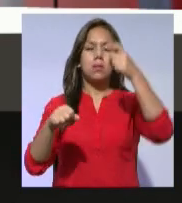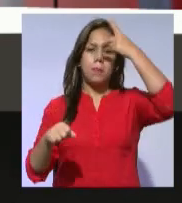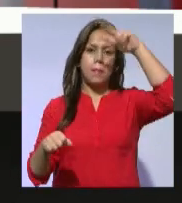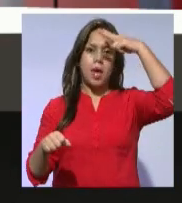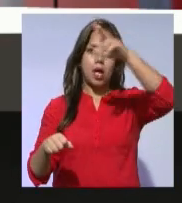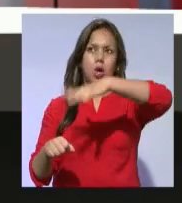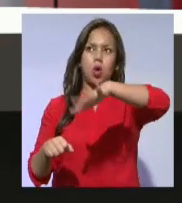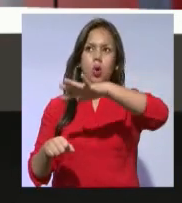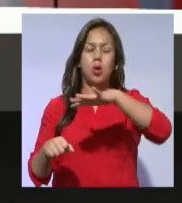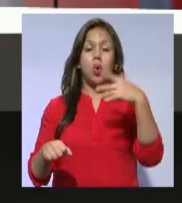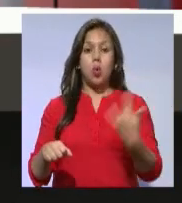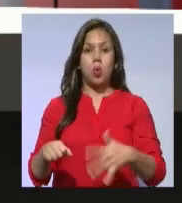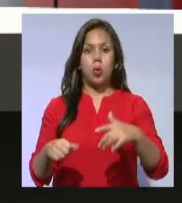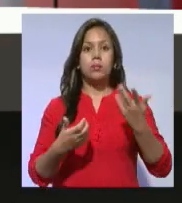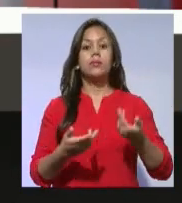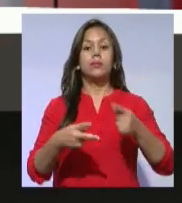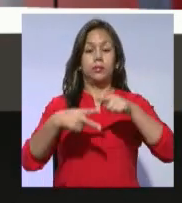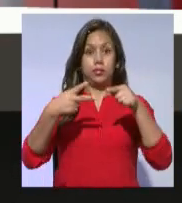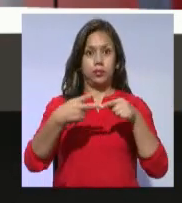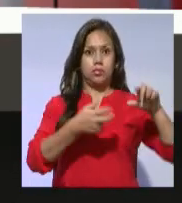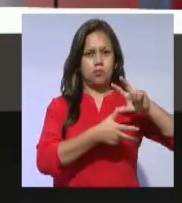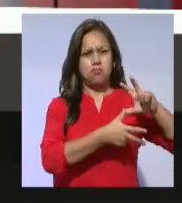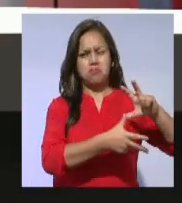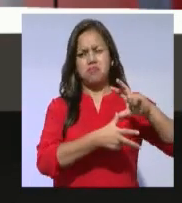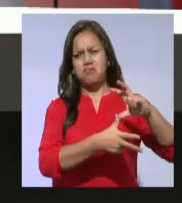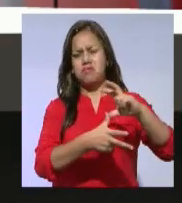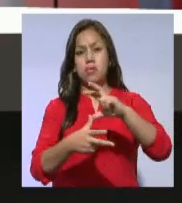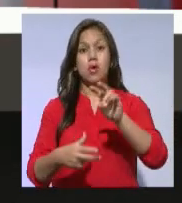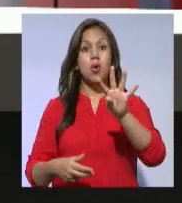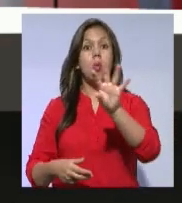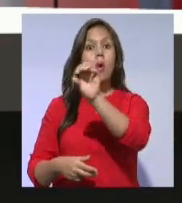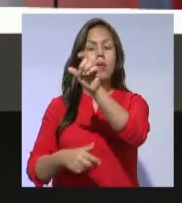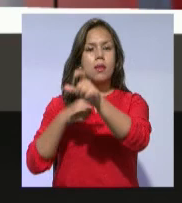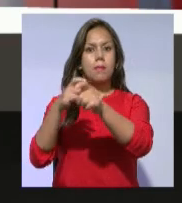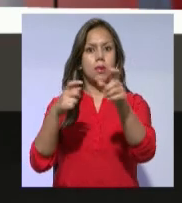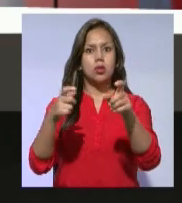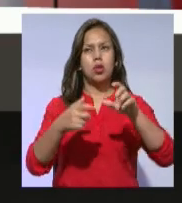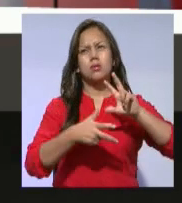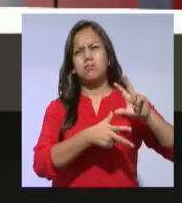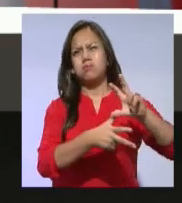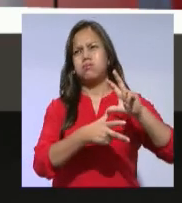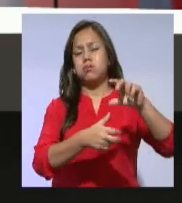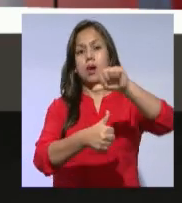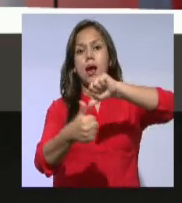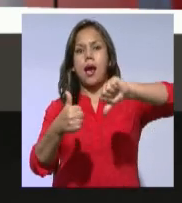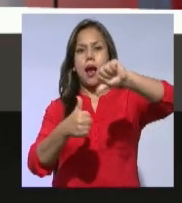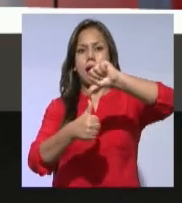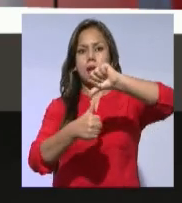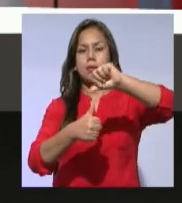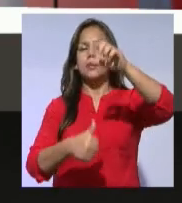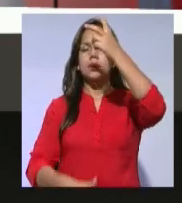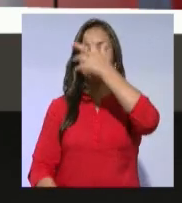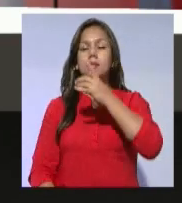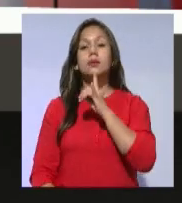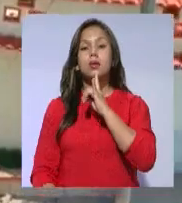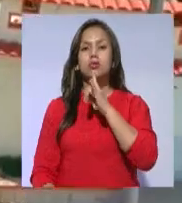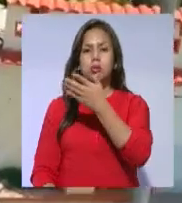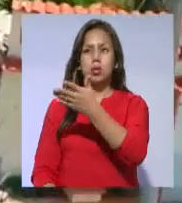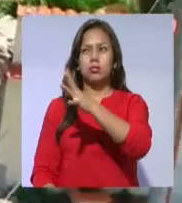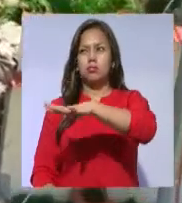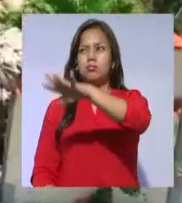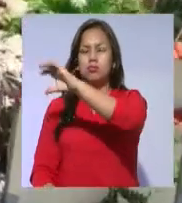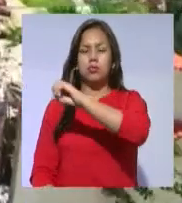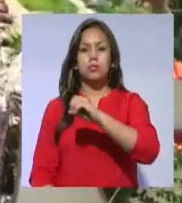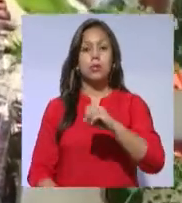de otro lado el huracán irma ha cobrado la vida de más de 40 personas tras su paso por el caribe y eeuu la